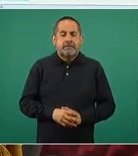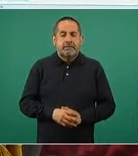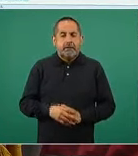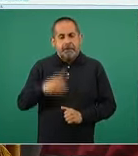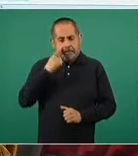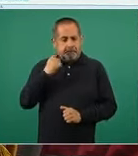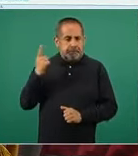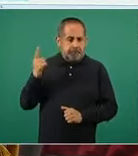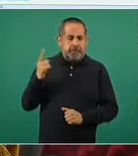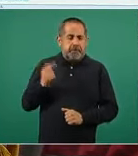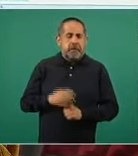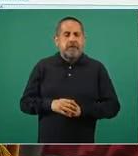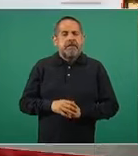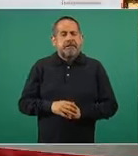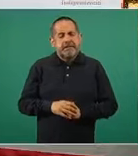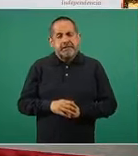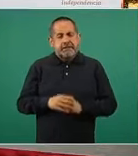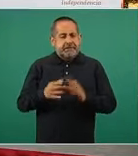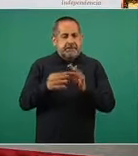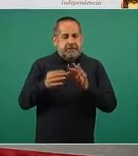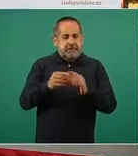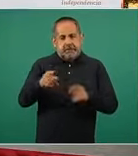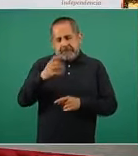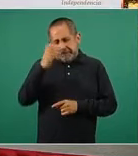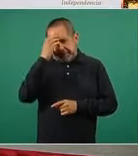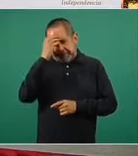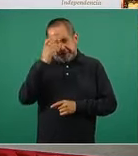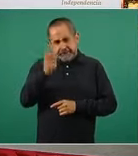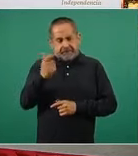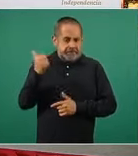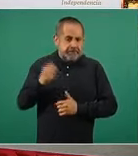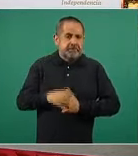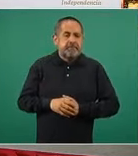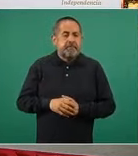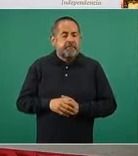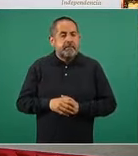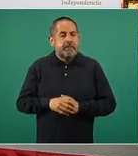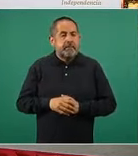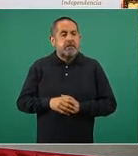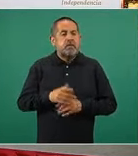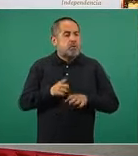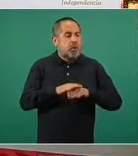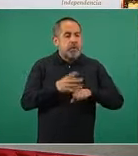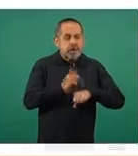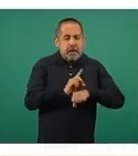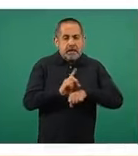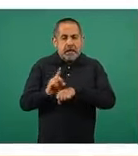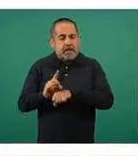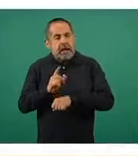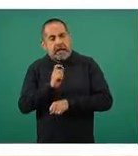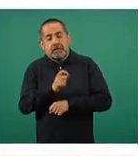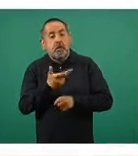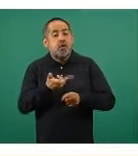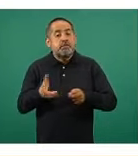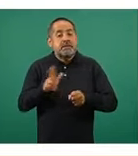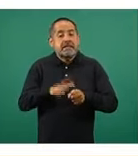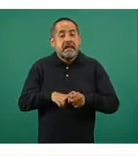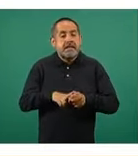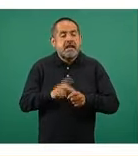Observemos pues en este otro gráfico que también ustedes ya conocen cómo se da la evolución diaria con base a la hospitalización.